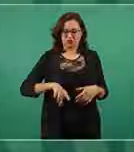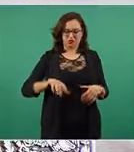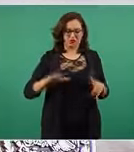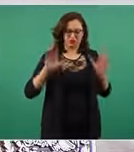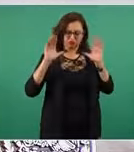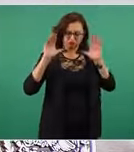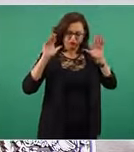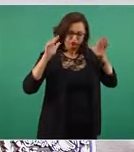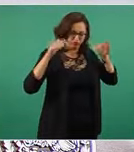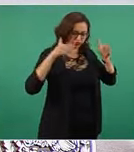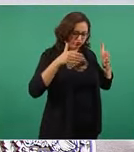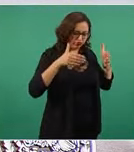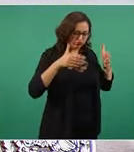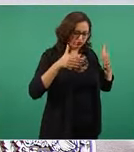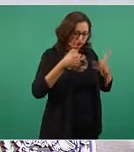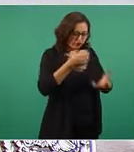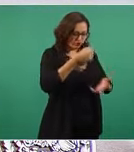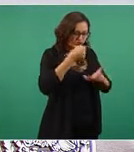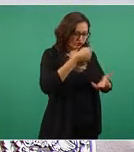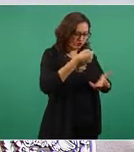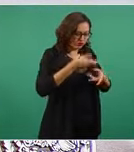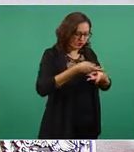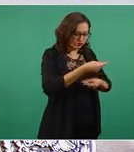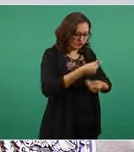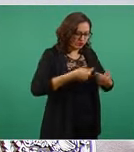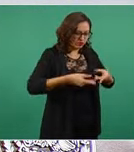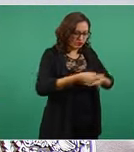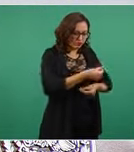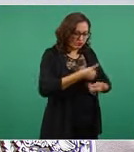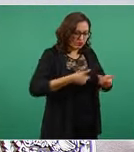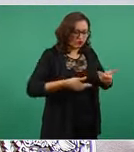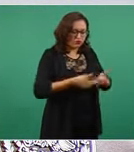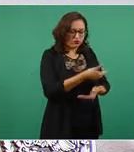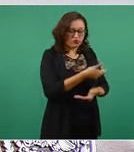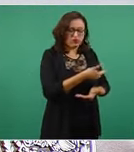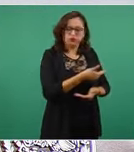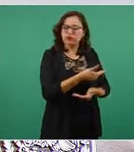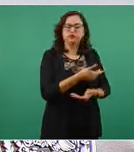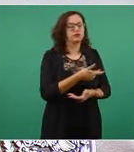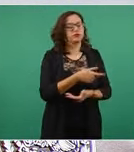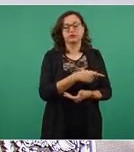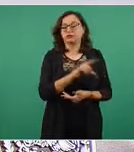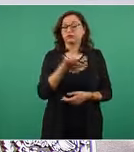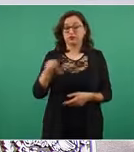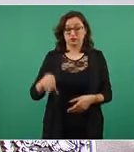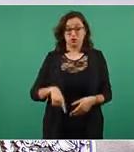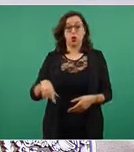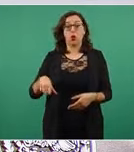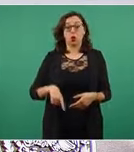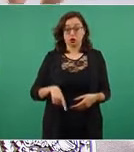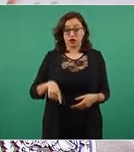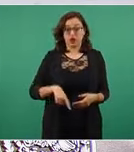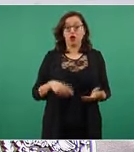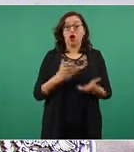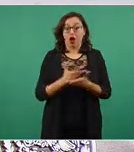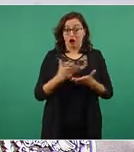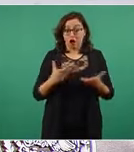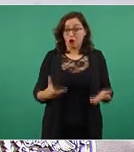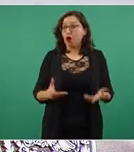nada más se veía hacia adentro. Ahora el gobierno es un instrumento al